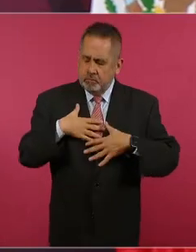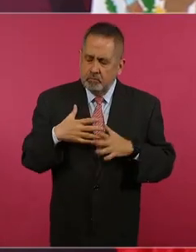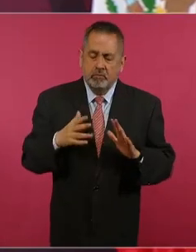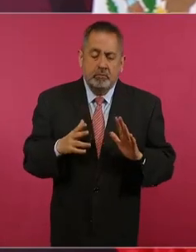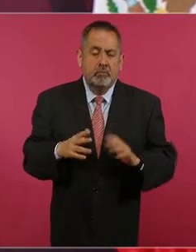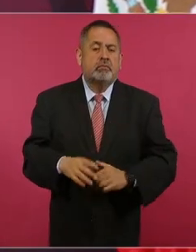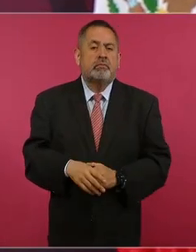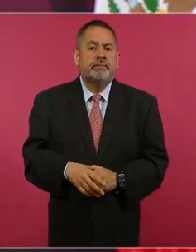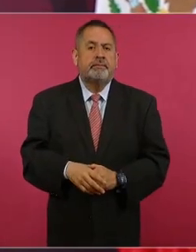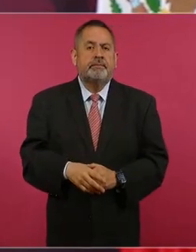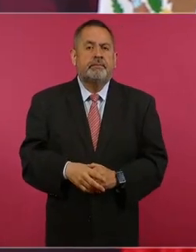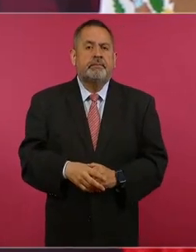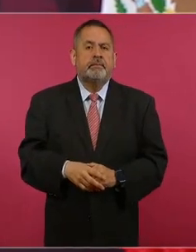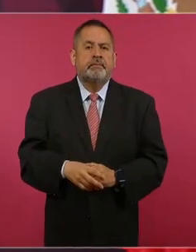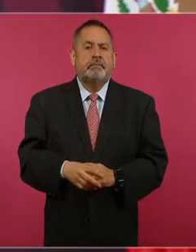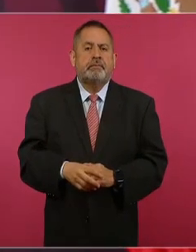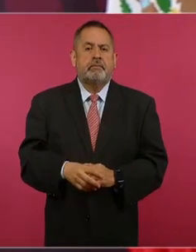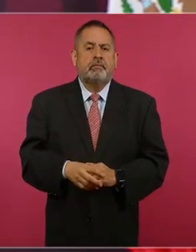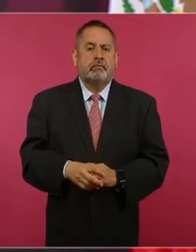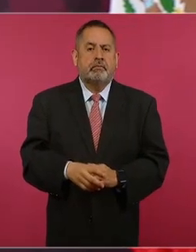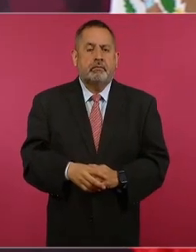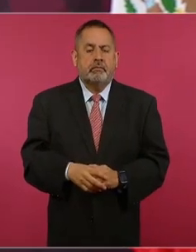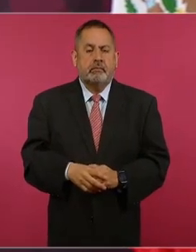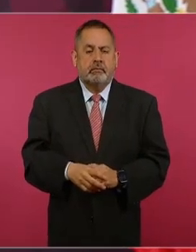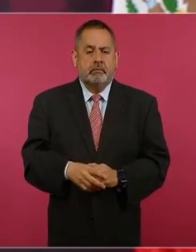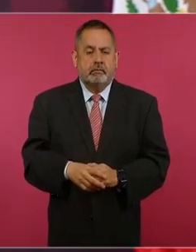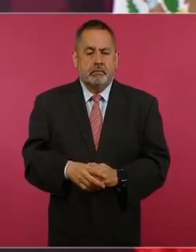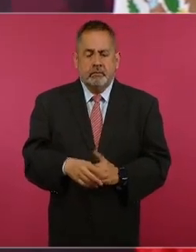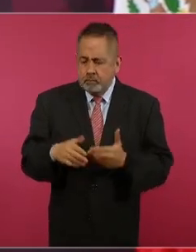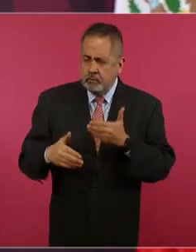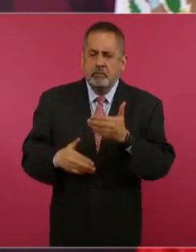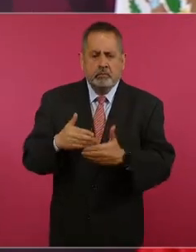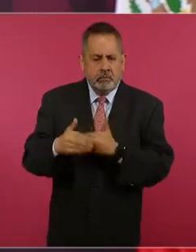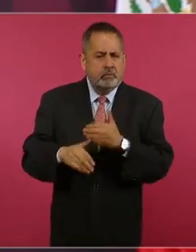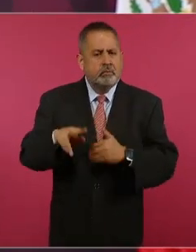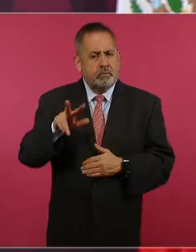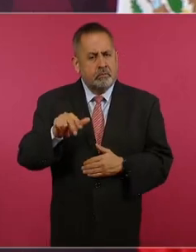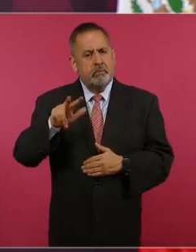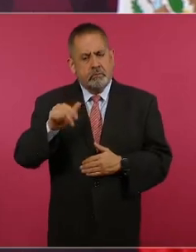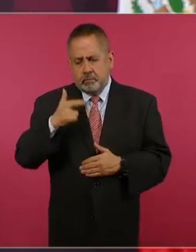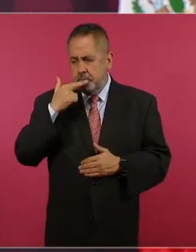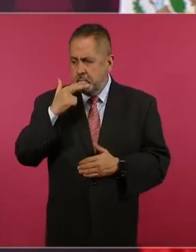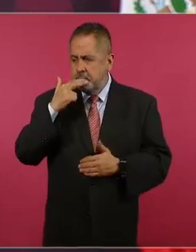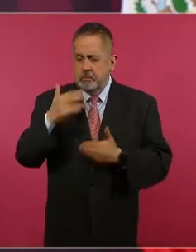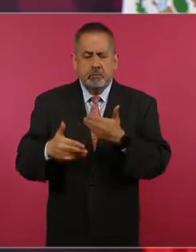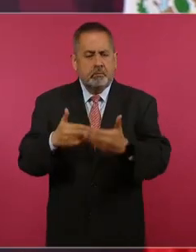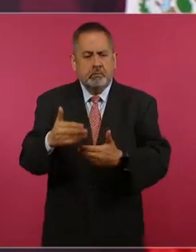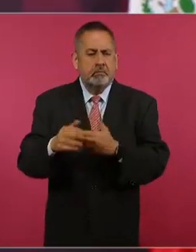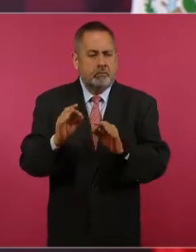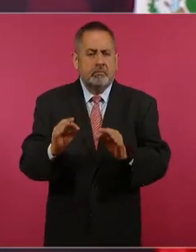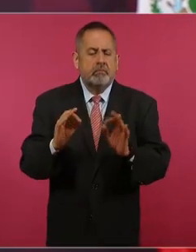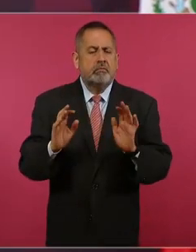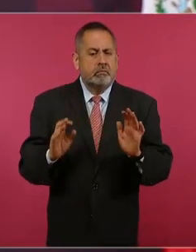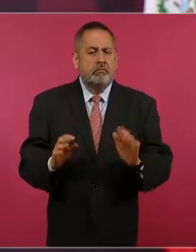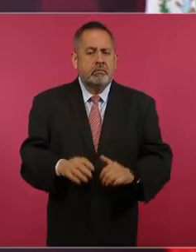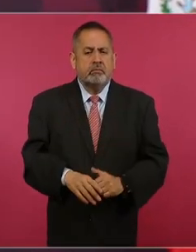Se va avanzando, y